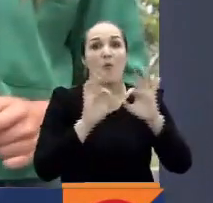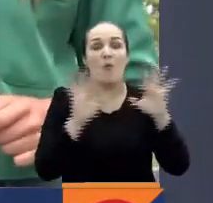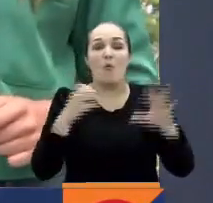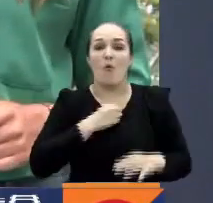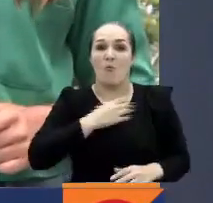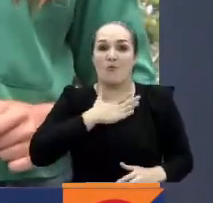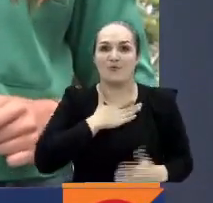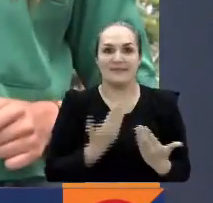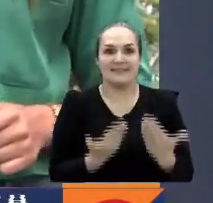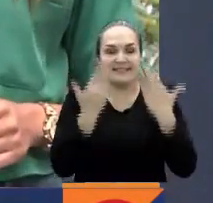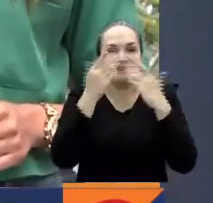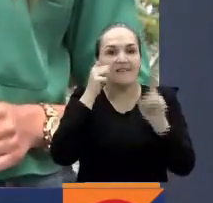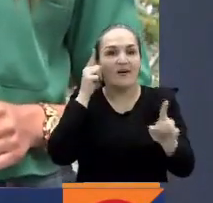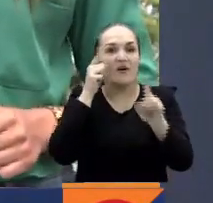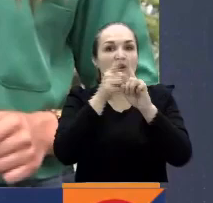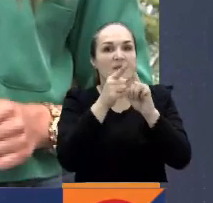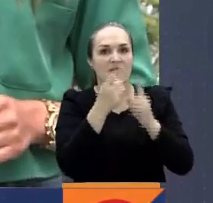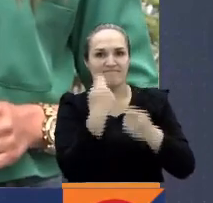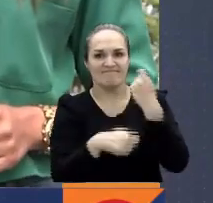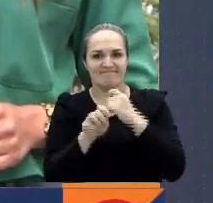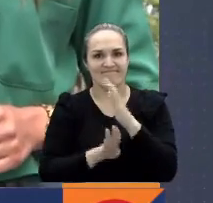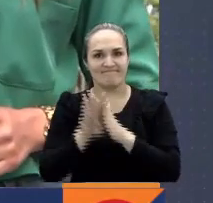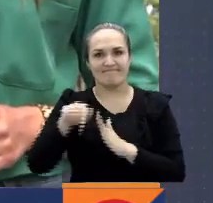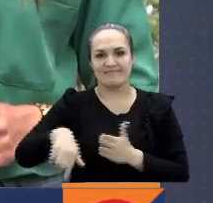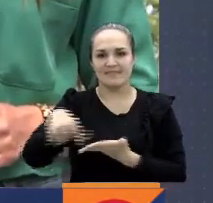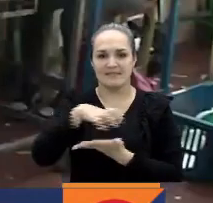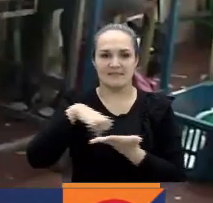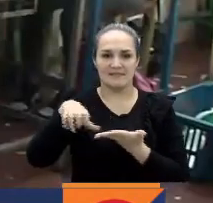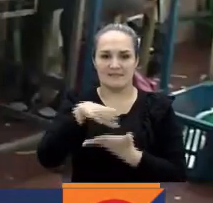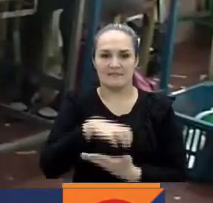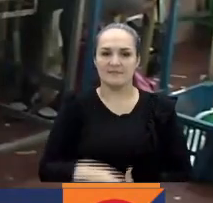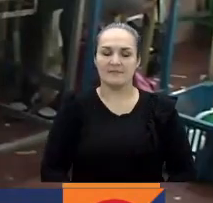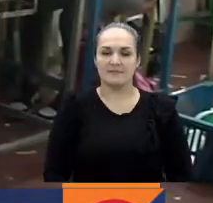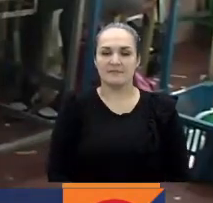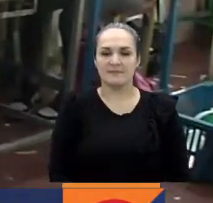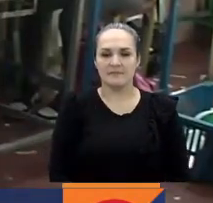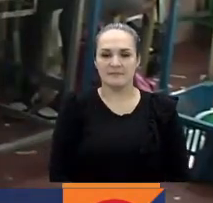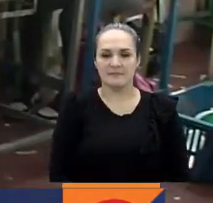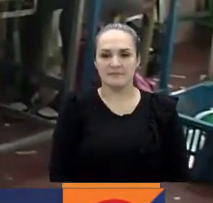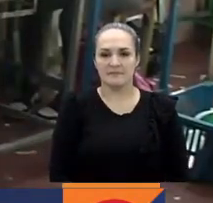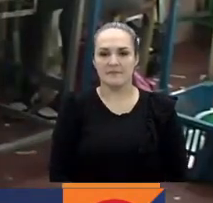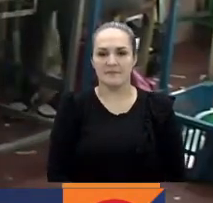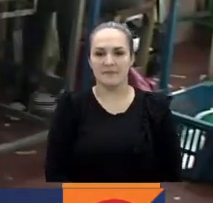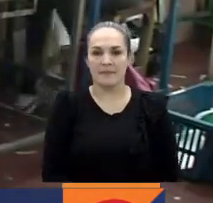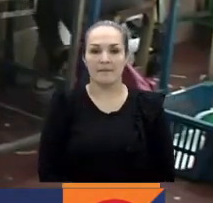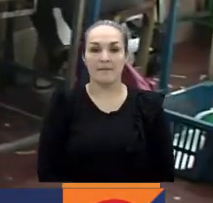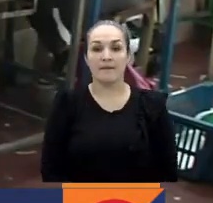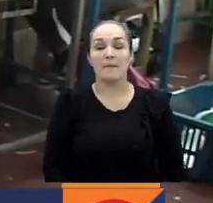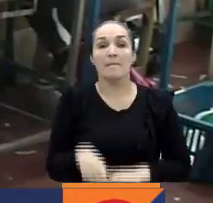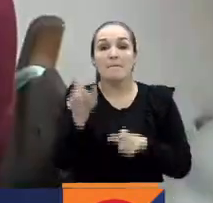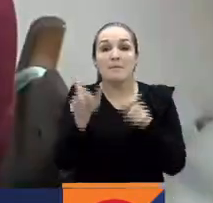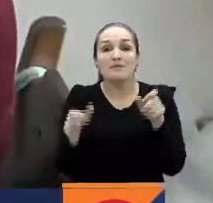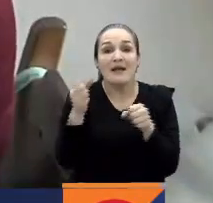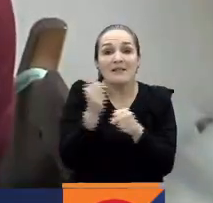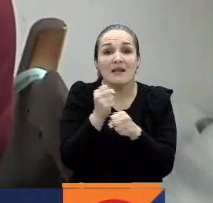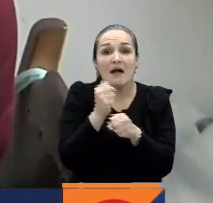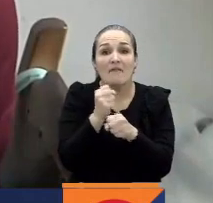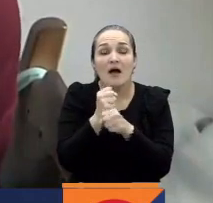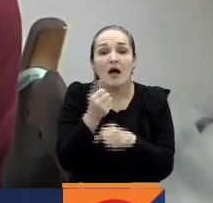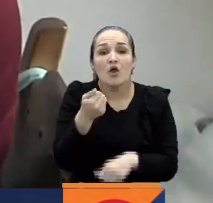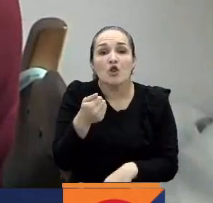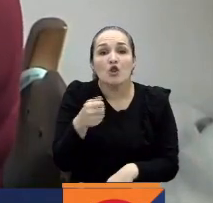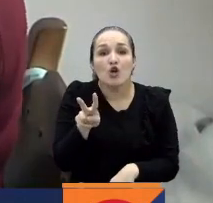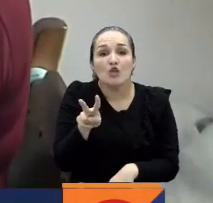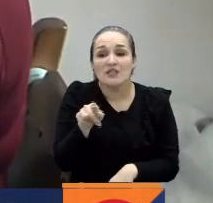reactivación económica en el departamento de Santander. El ritmo de los 12 trabajadores de esta fábrica se triplicó en las